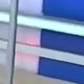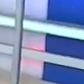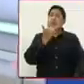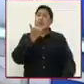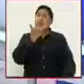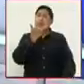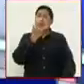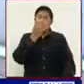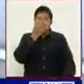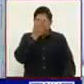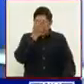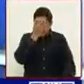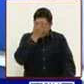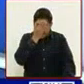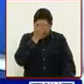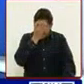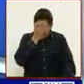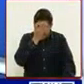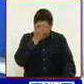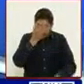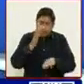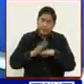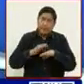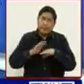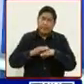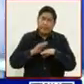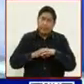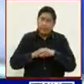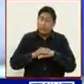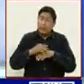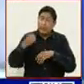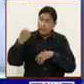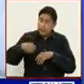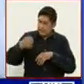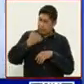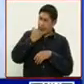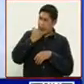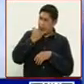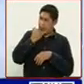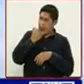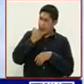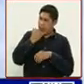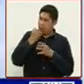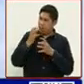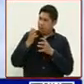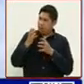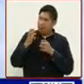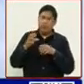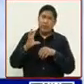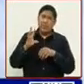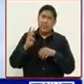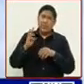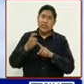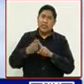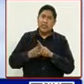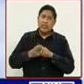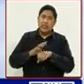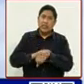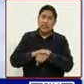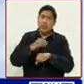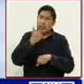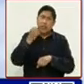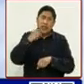hecho deleznable ha llamado mucho la atención y la fiscalía ha señalado que va a pedir 6 meses de detención preventiva para un hombre que